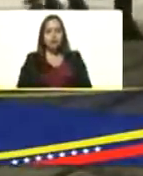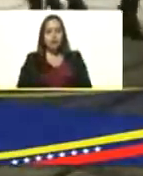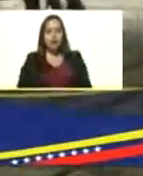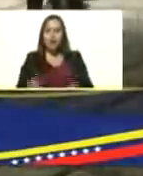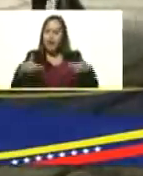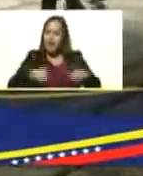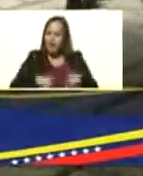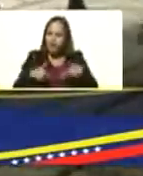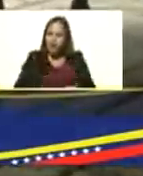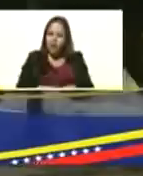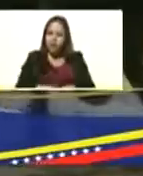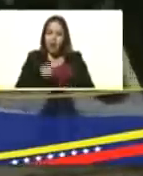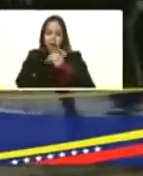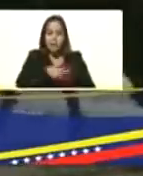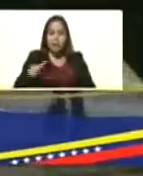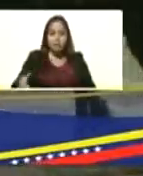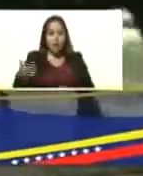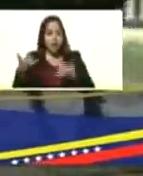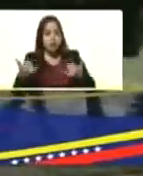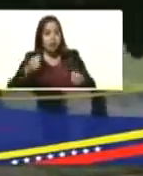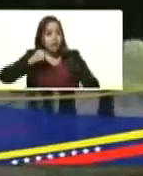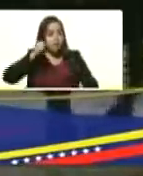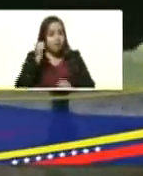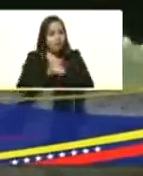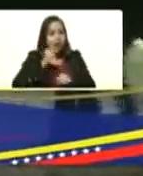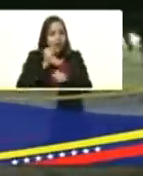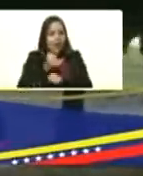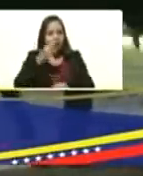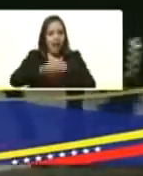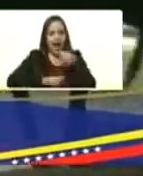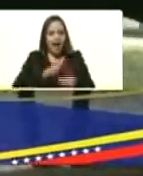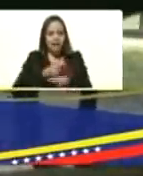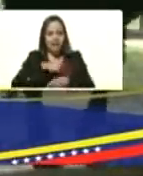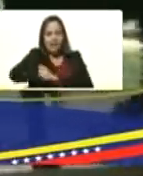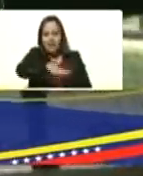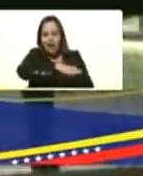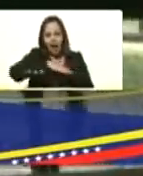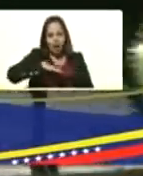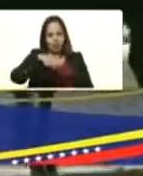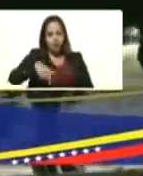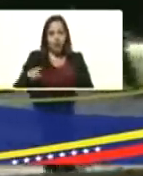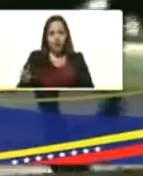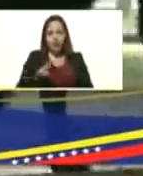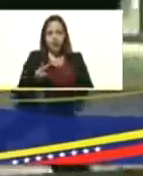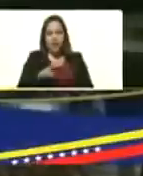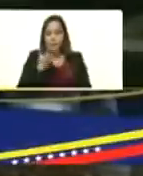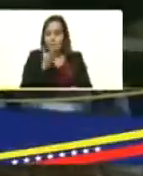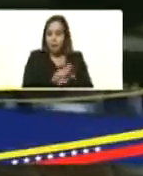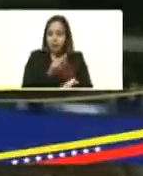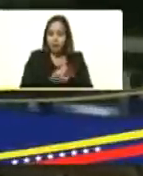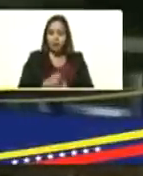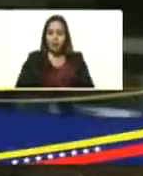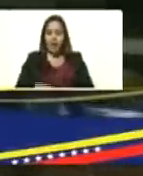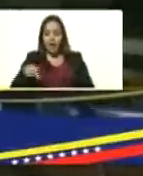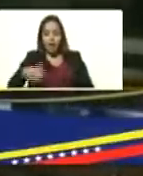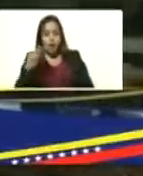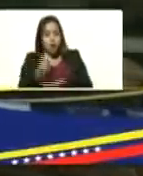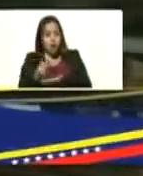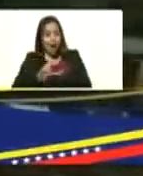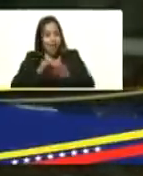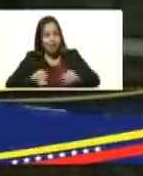de los compañeros que laboran trabajan el campo venezolano el campo monaguense monagas una tierra bendita